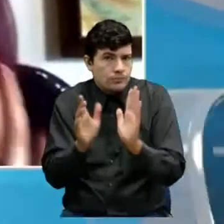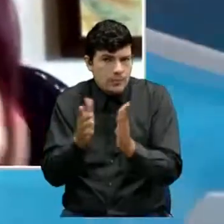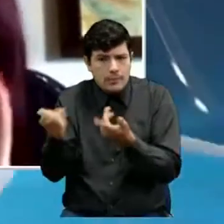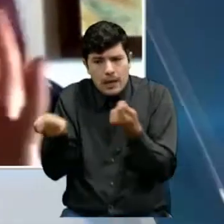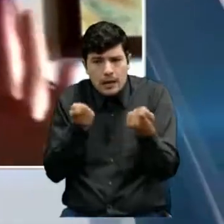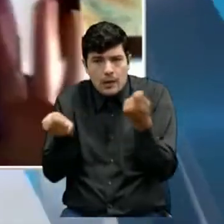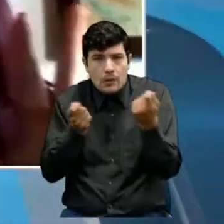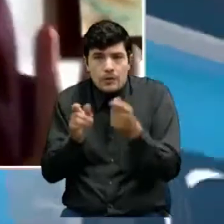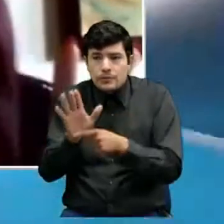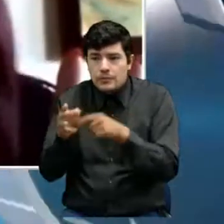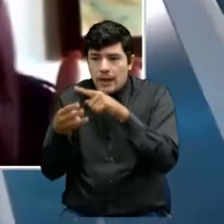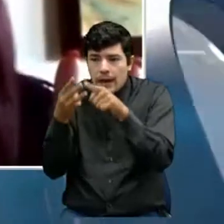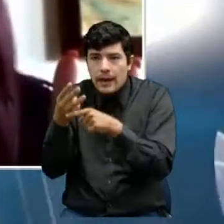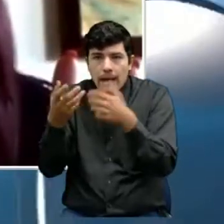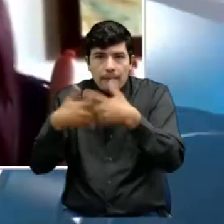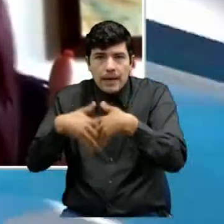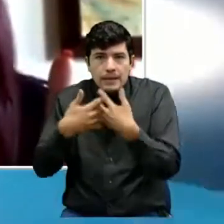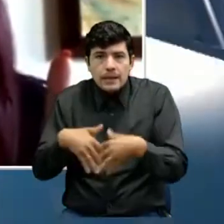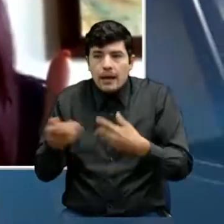manejarla, tiene varios